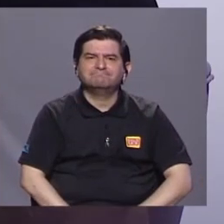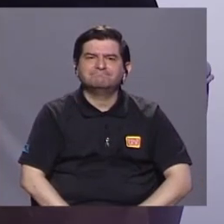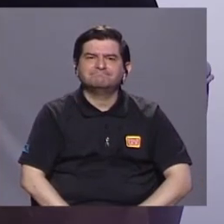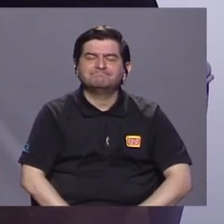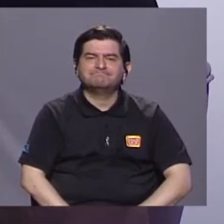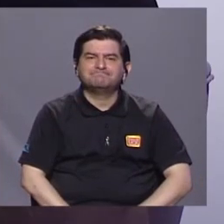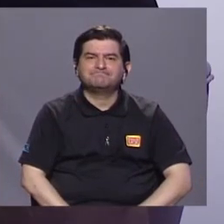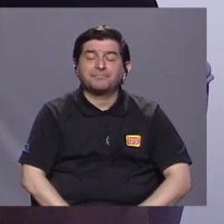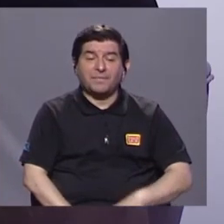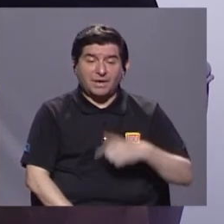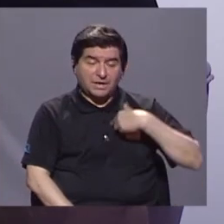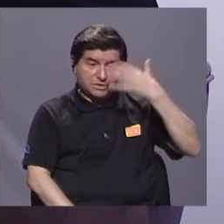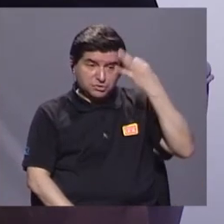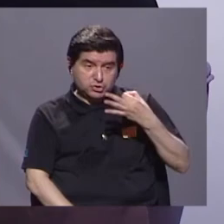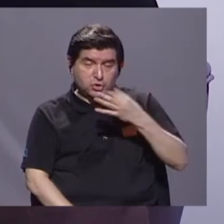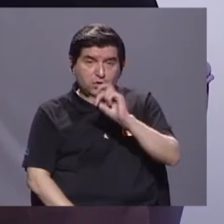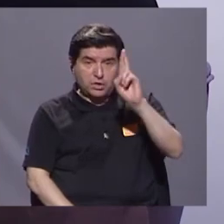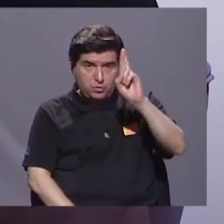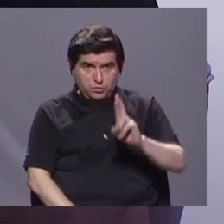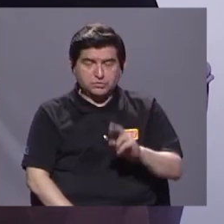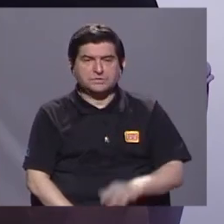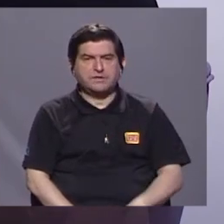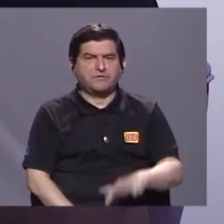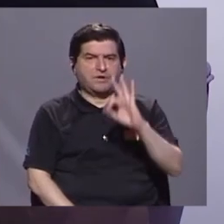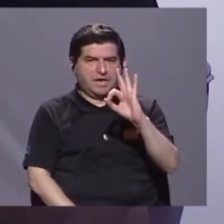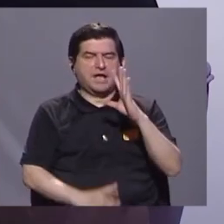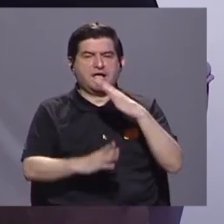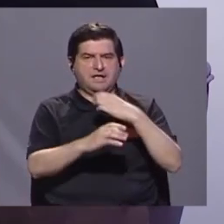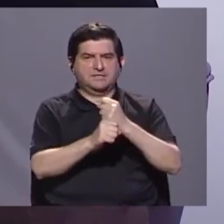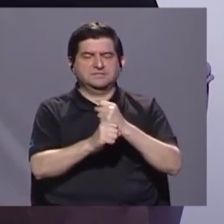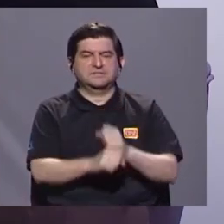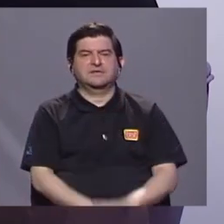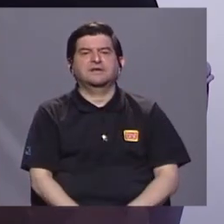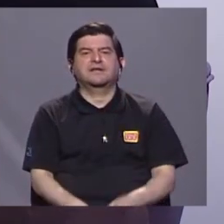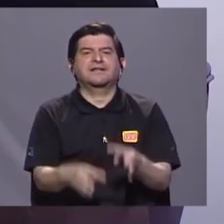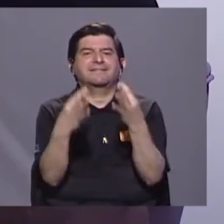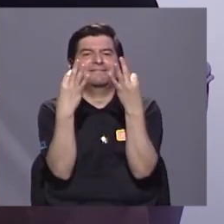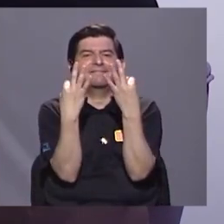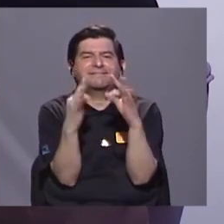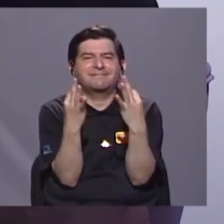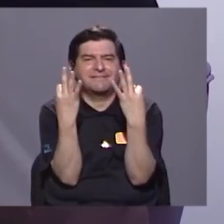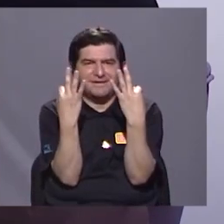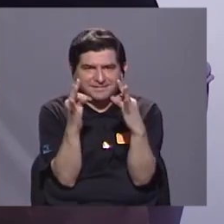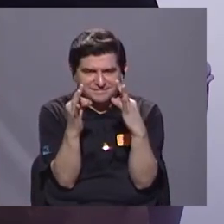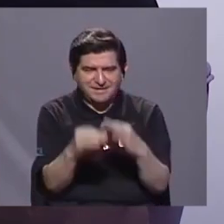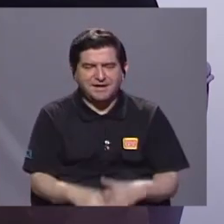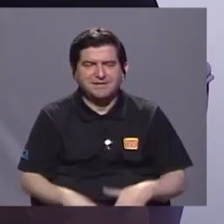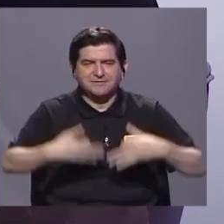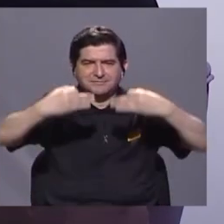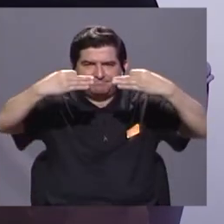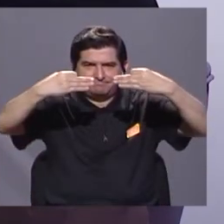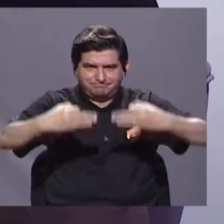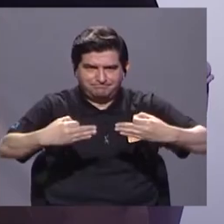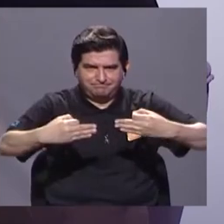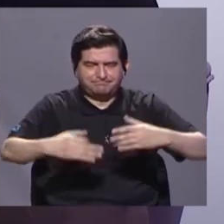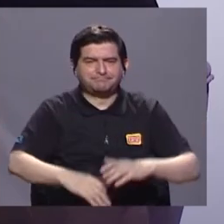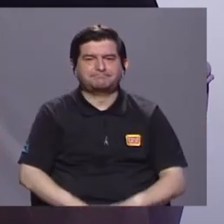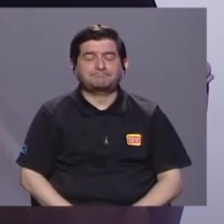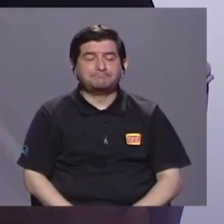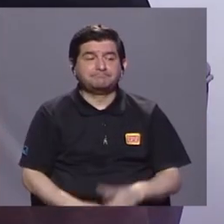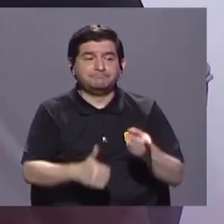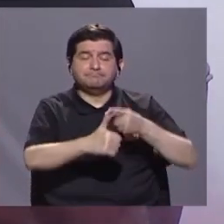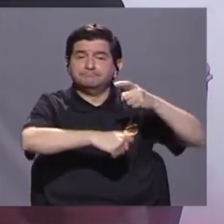pues yo creo que costa rica lo ha hecho bien porque ha tratado de tomar medidas al